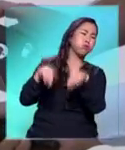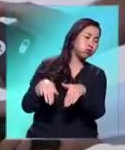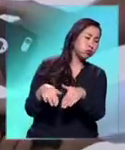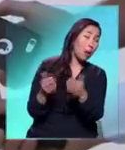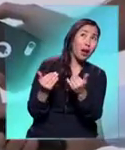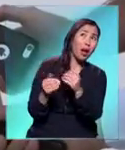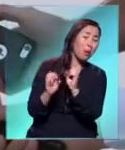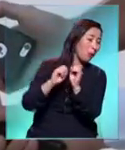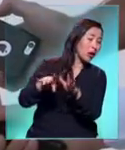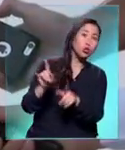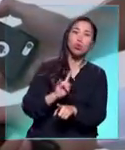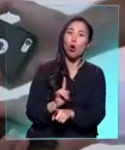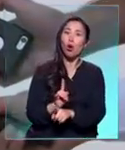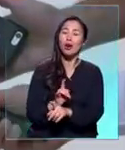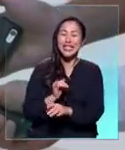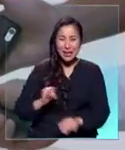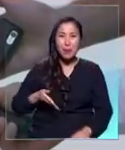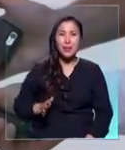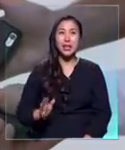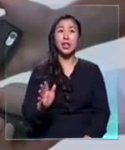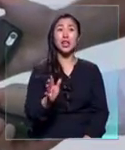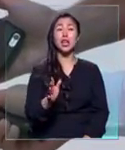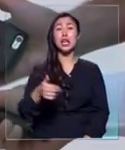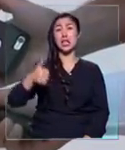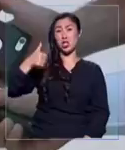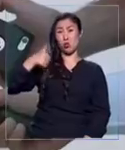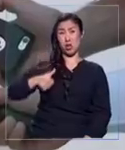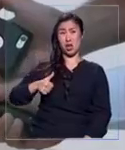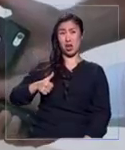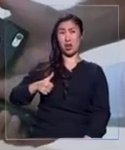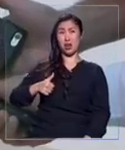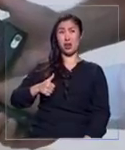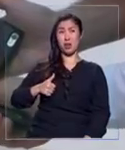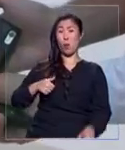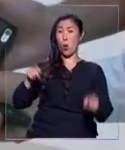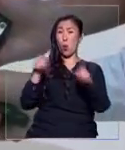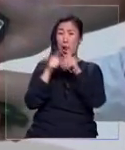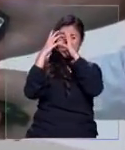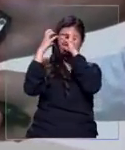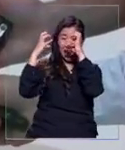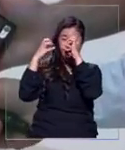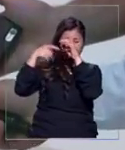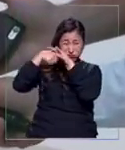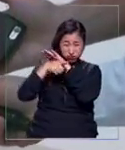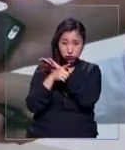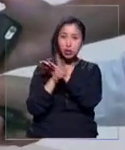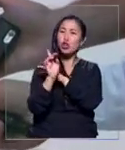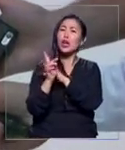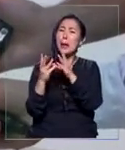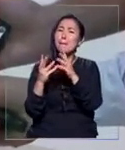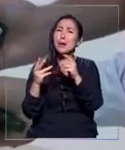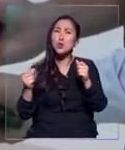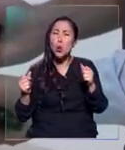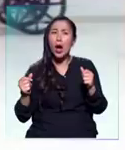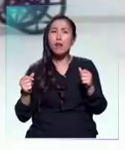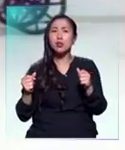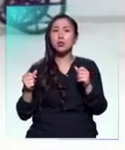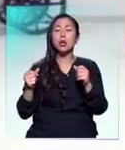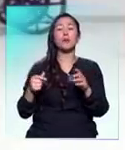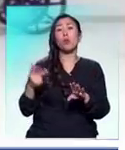Además, este tratamiento no es tan invasivo como la estimulación cerebral, en la cual cualquier falla y queda más tonto de lo que